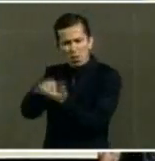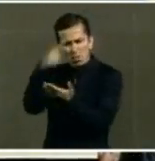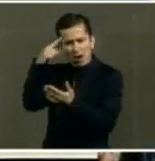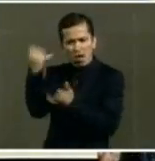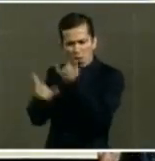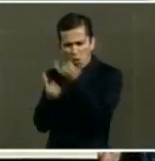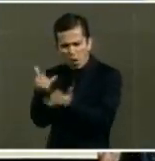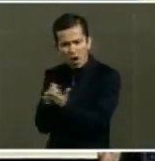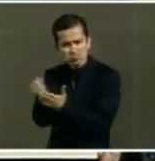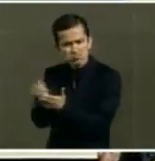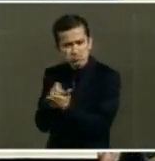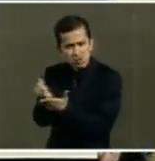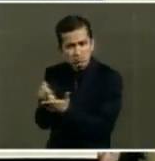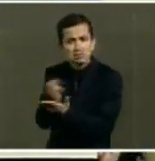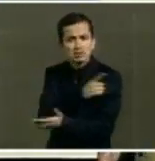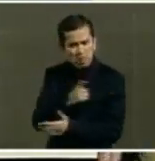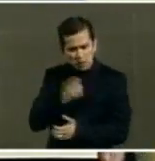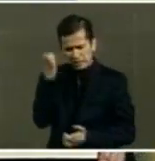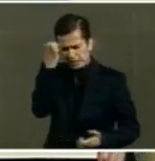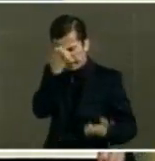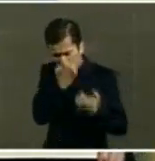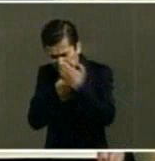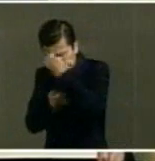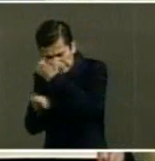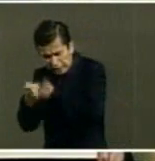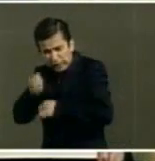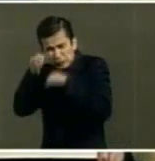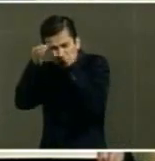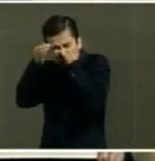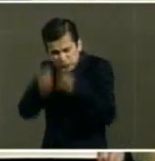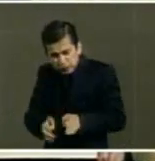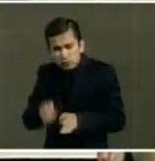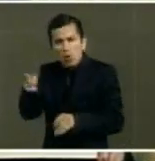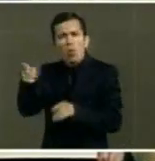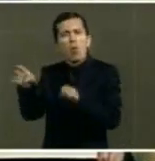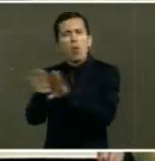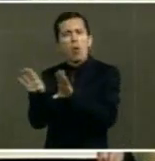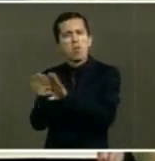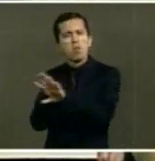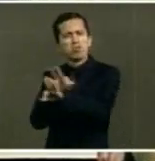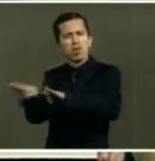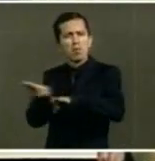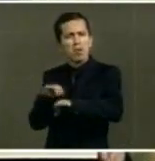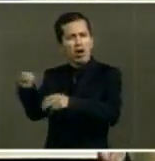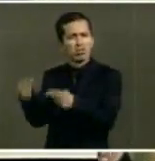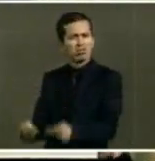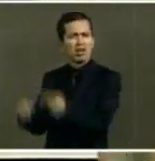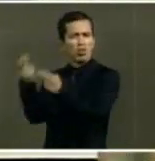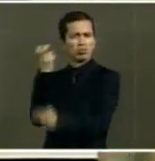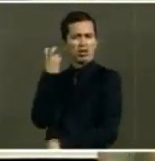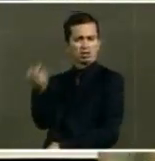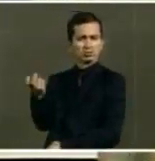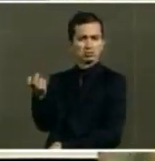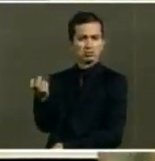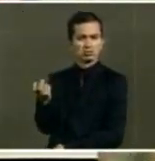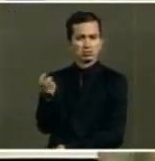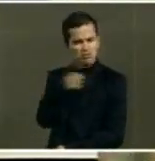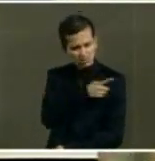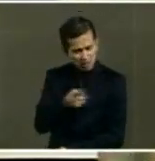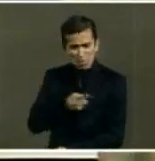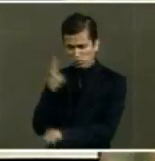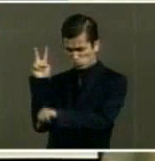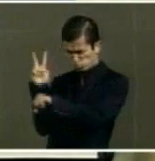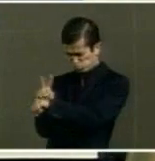revisen escrupulosamente la operación de todos estos establecimientos en la República, que verifiquen